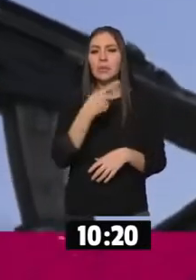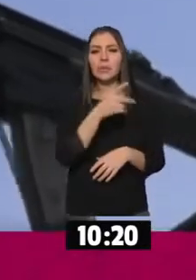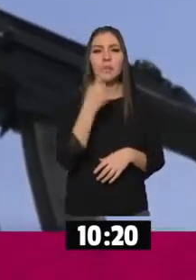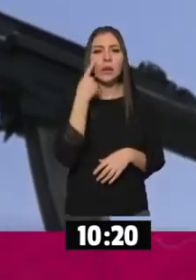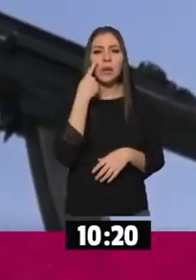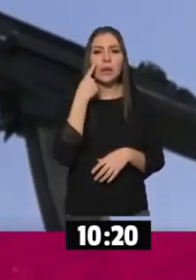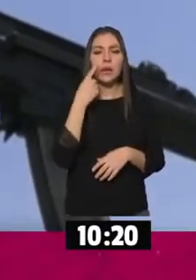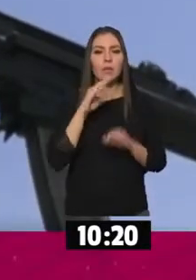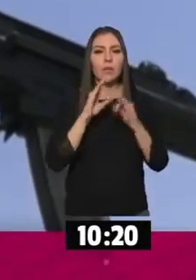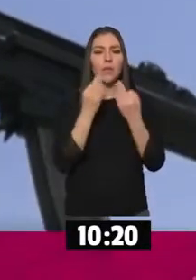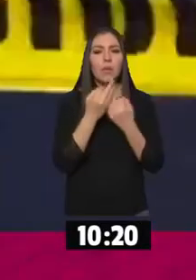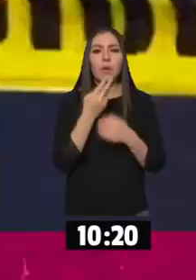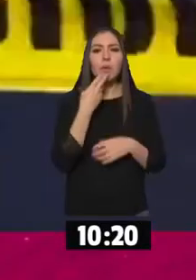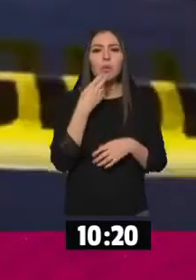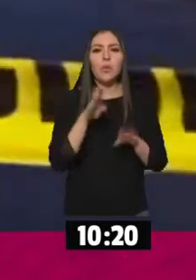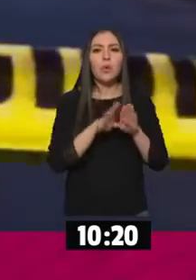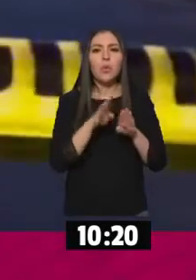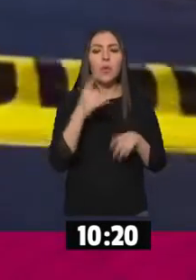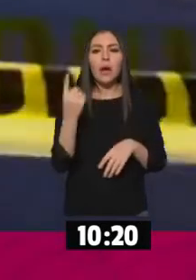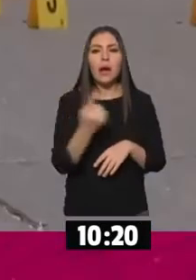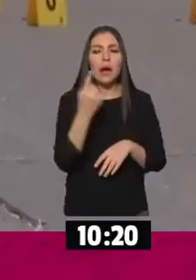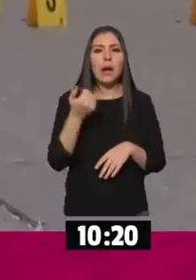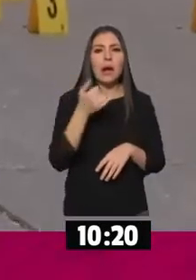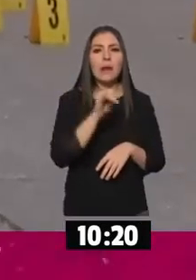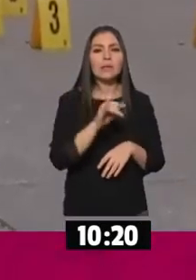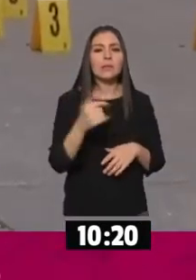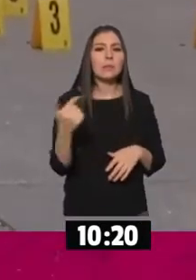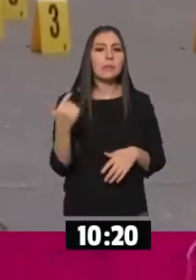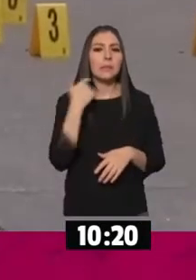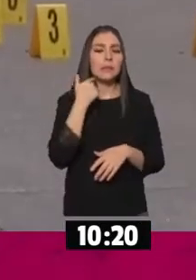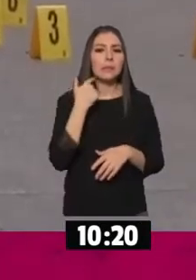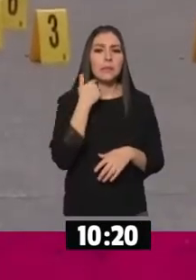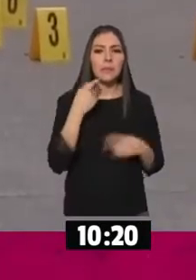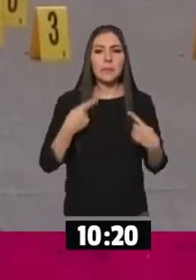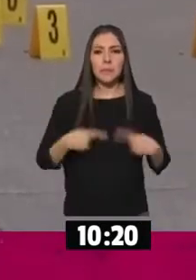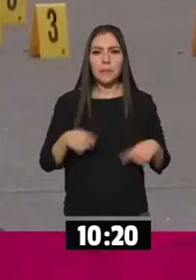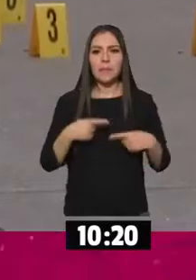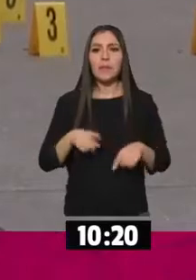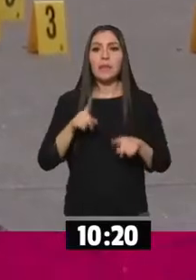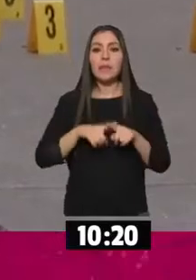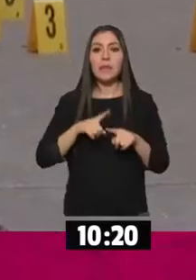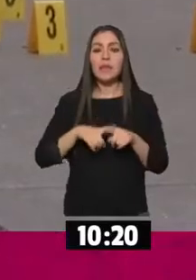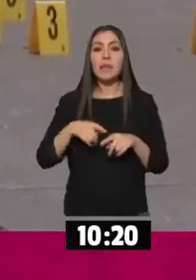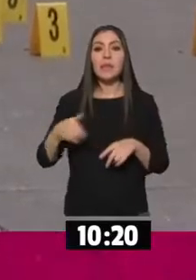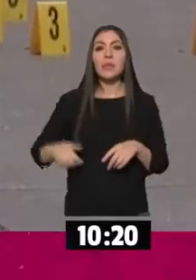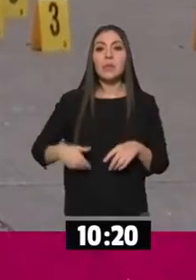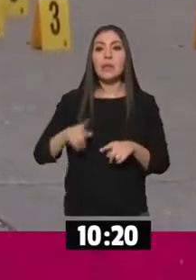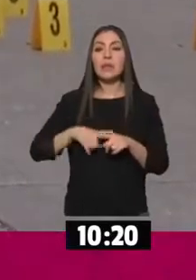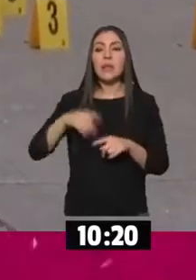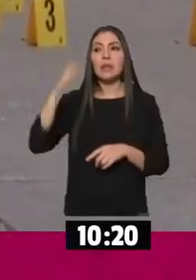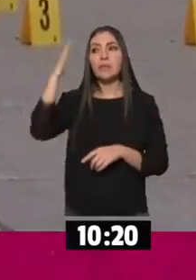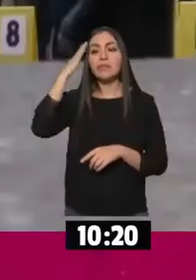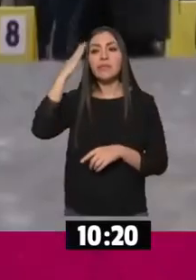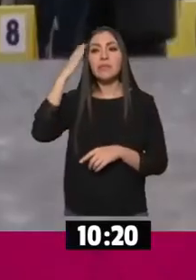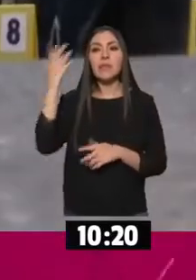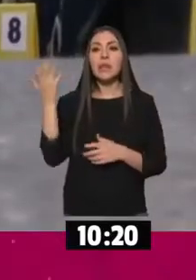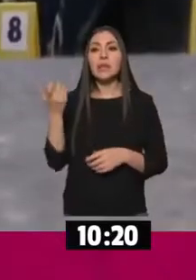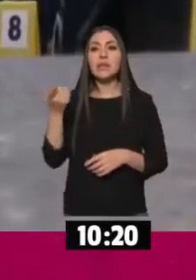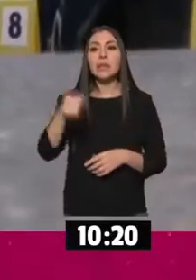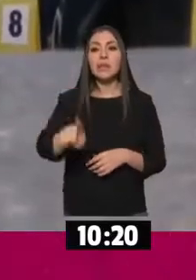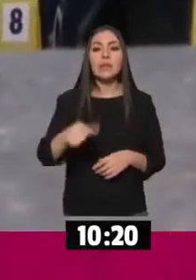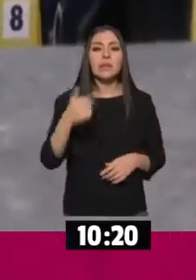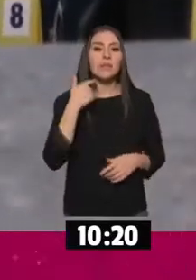hemos logrado identificar, se refiere a la autoría material. En la autoría intelectual, pues hay muchos avances de parte de las fiscalías